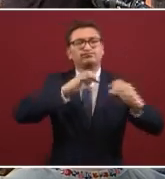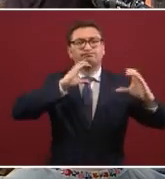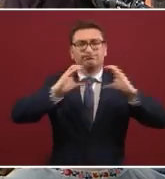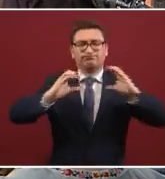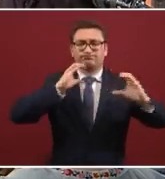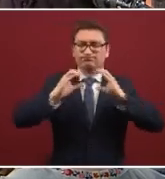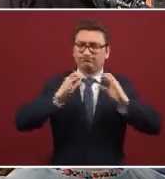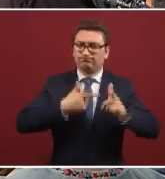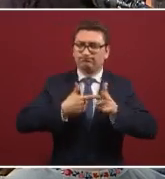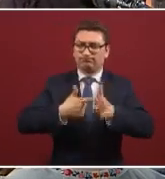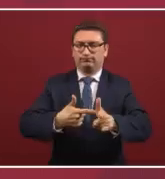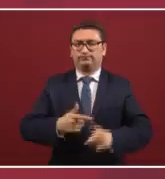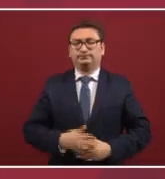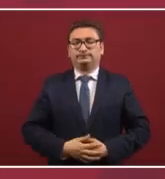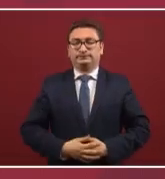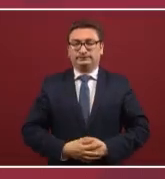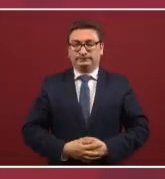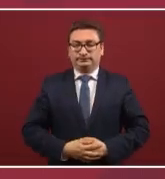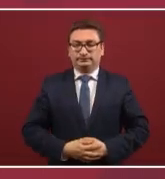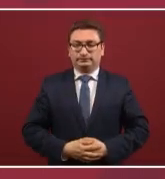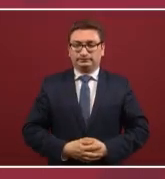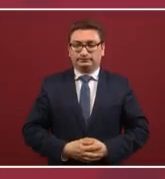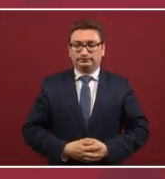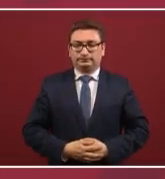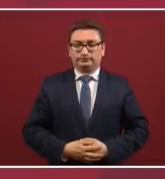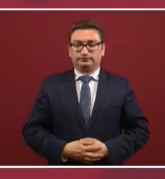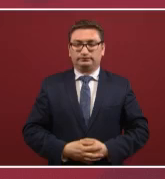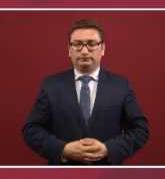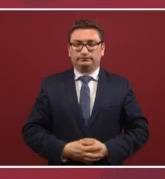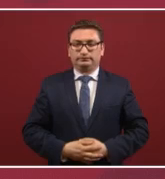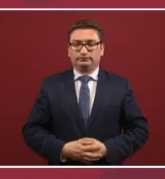y estar